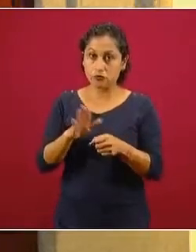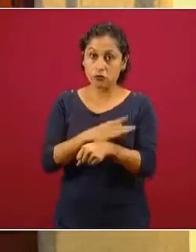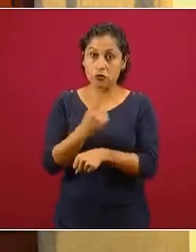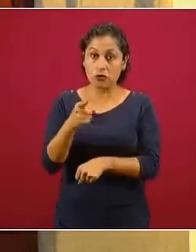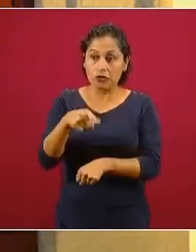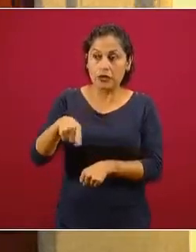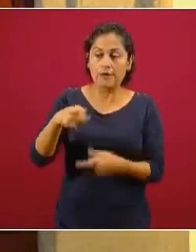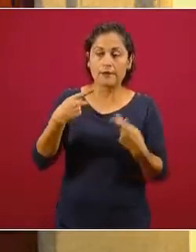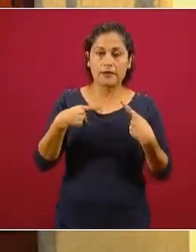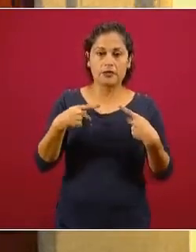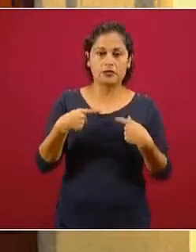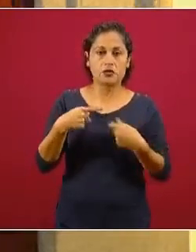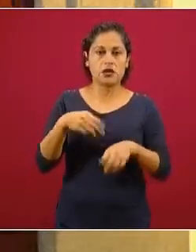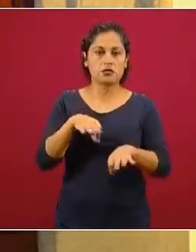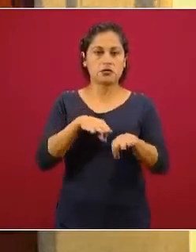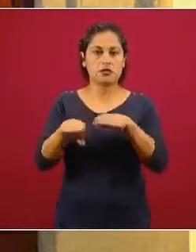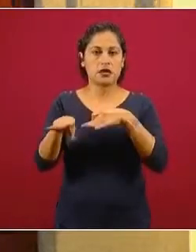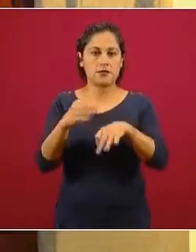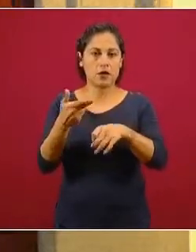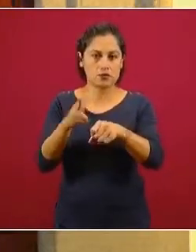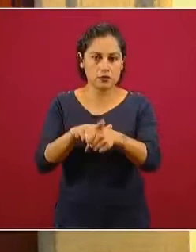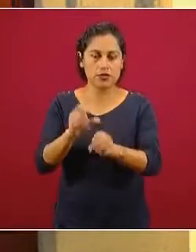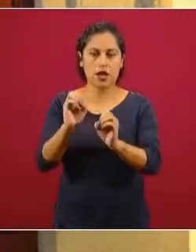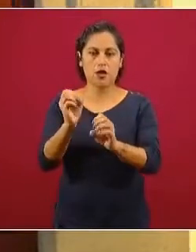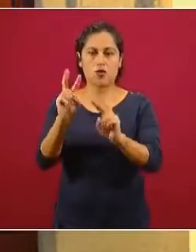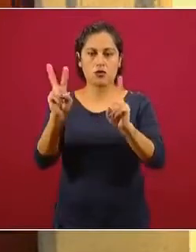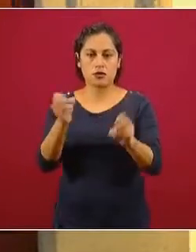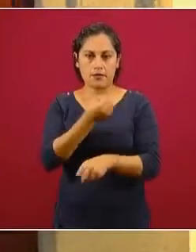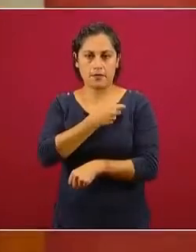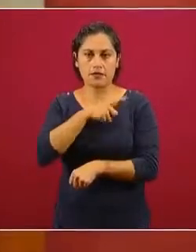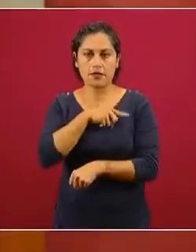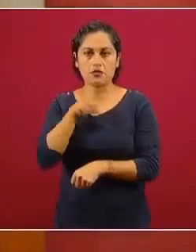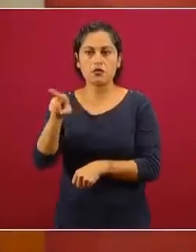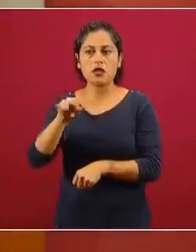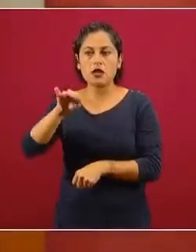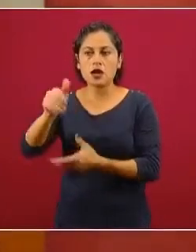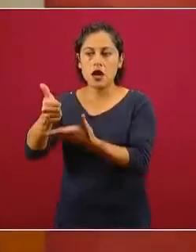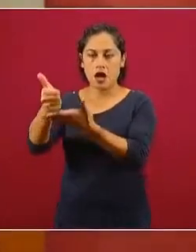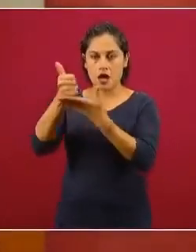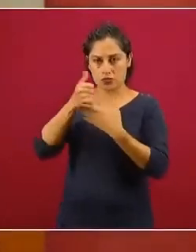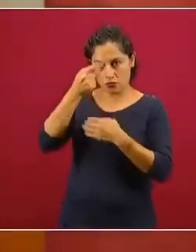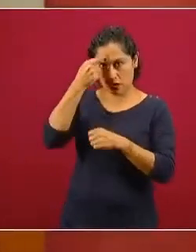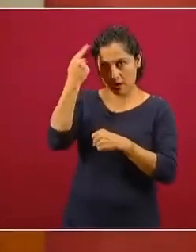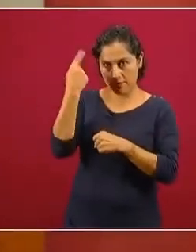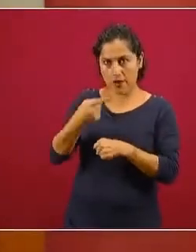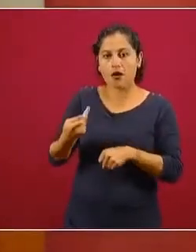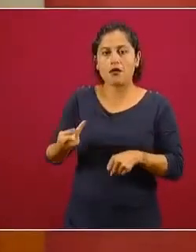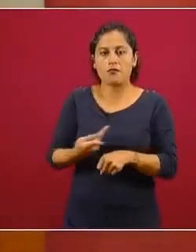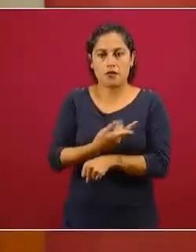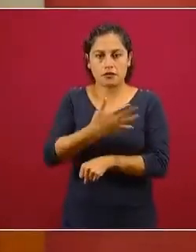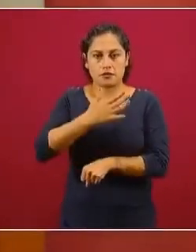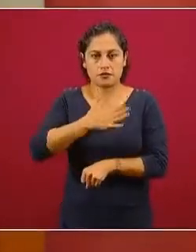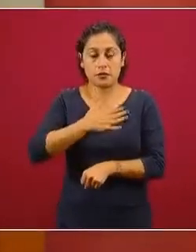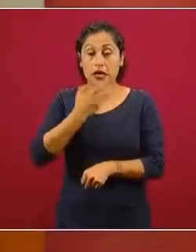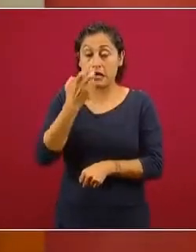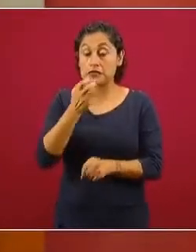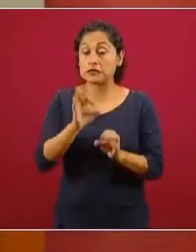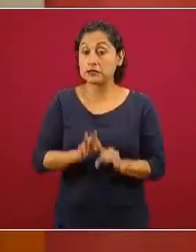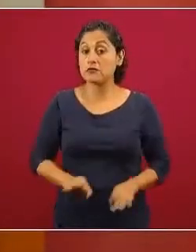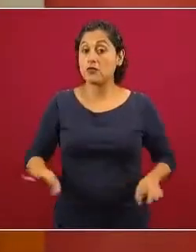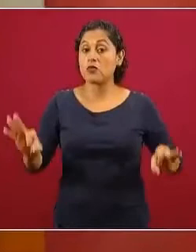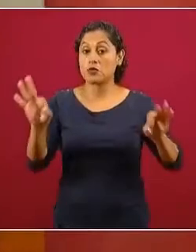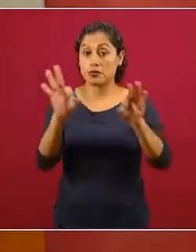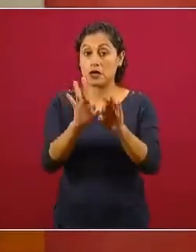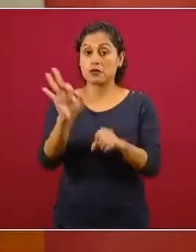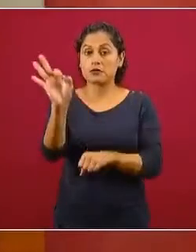un seguimiento puntual a la evolución de esos signos y síntomas, recordando que si pertenecemos a un grupo vulnerable,